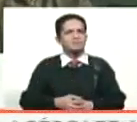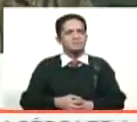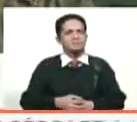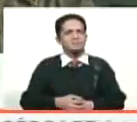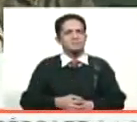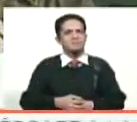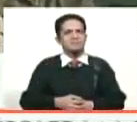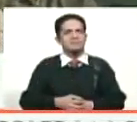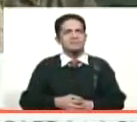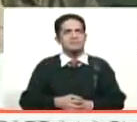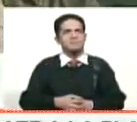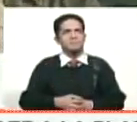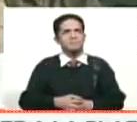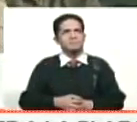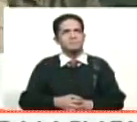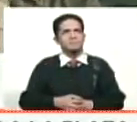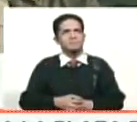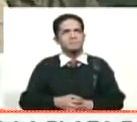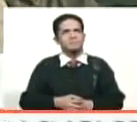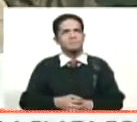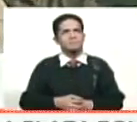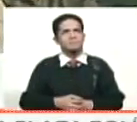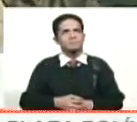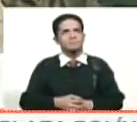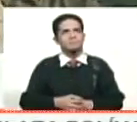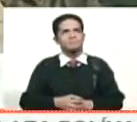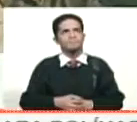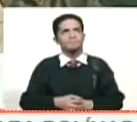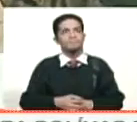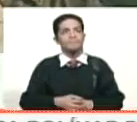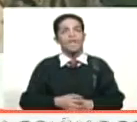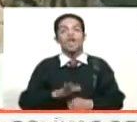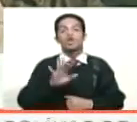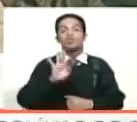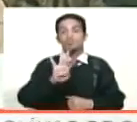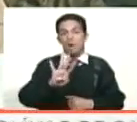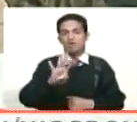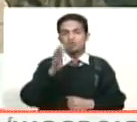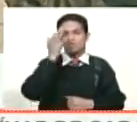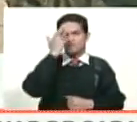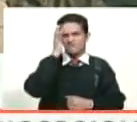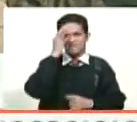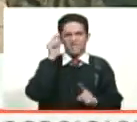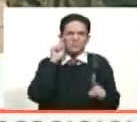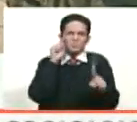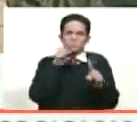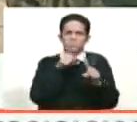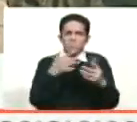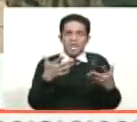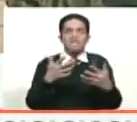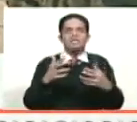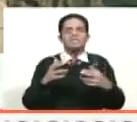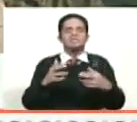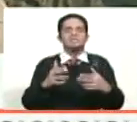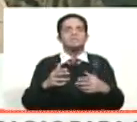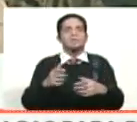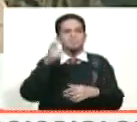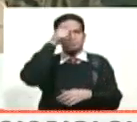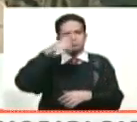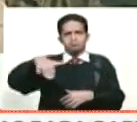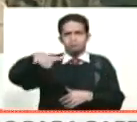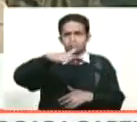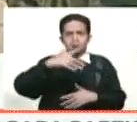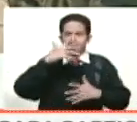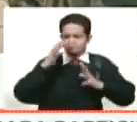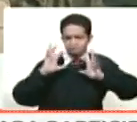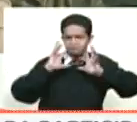La esencia del 4 de febrero es la rebelión popular bolivariana, es